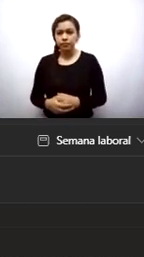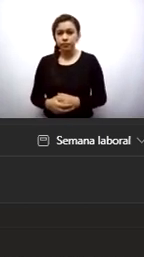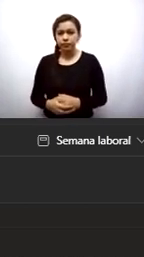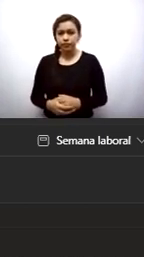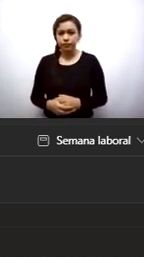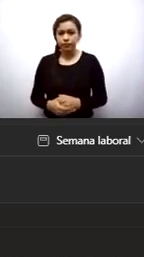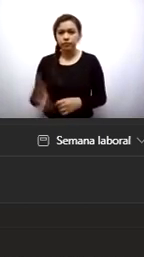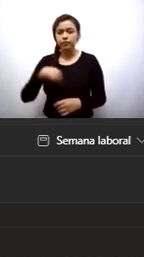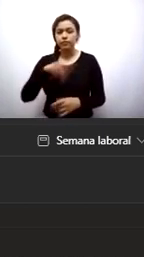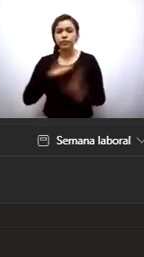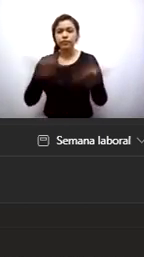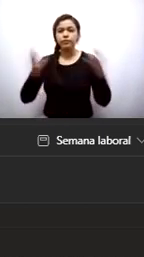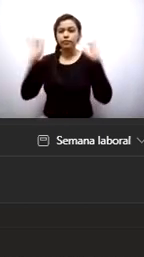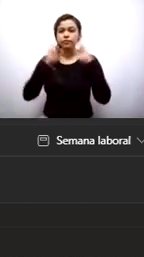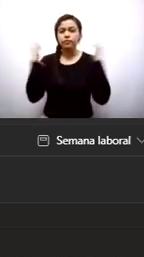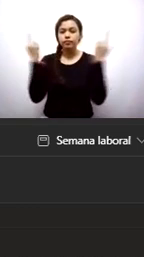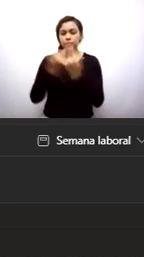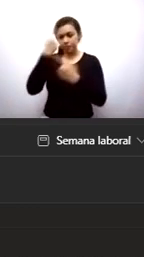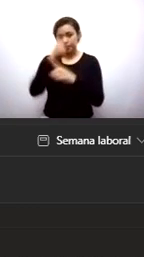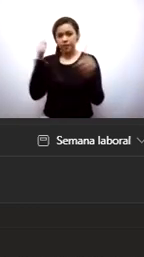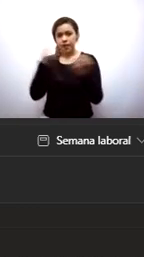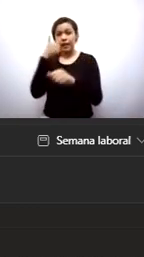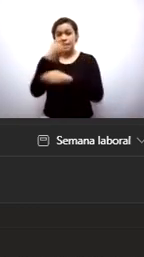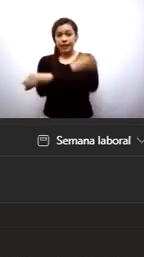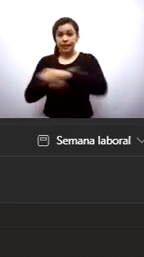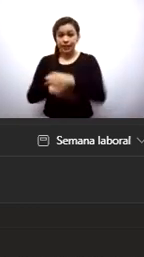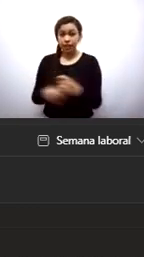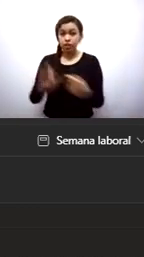a generar una reunión para las 6. Entonces vamos a dar clic